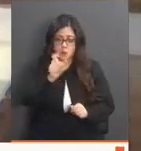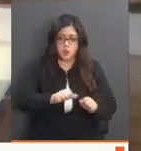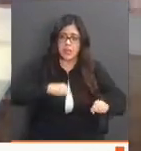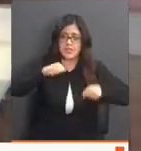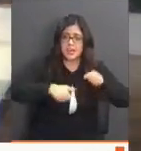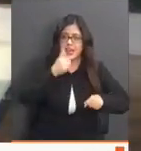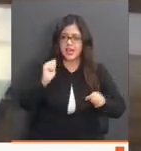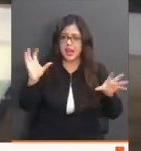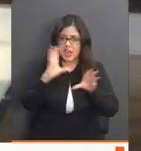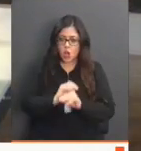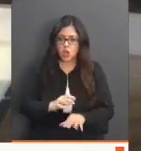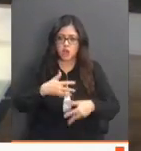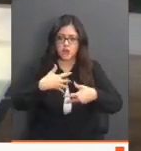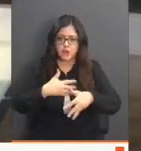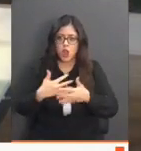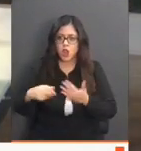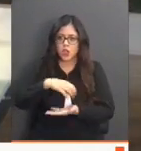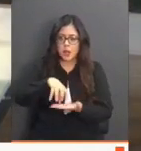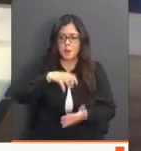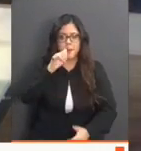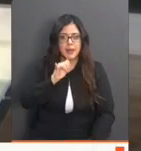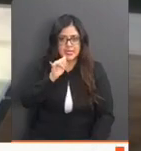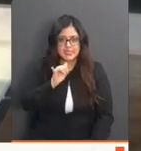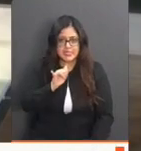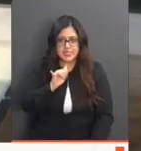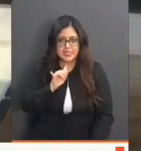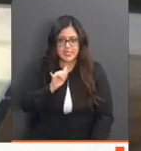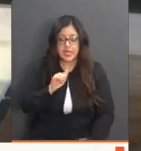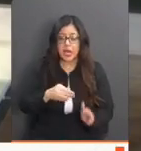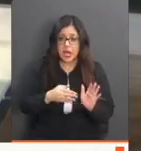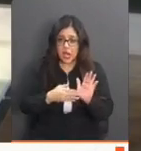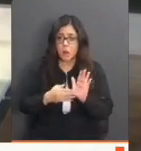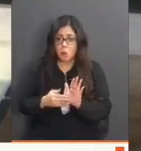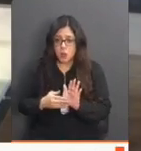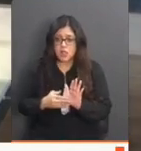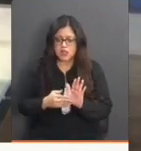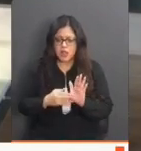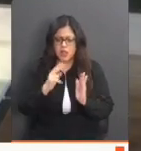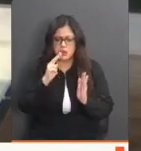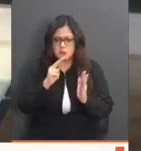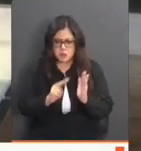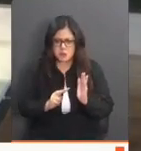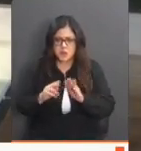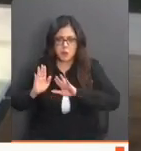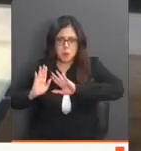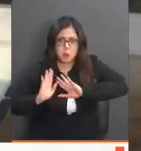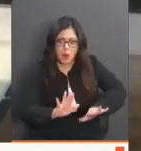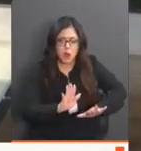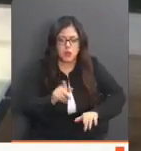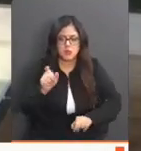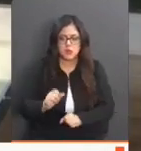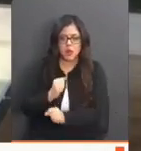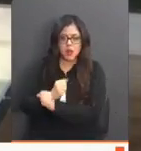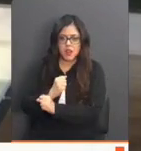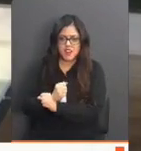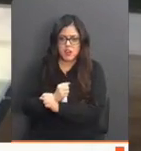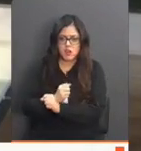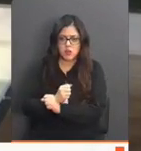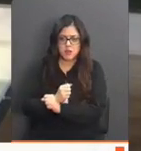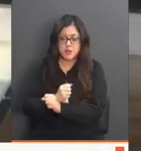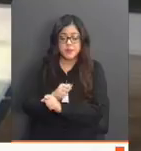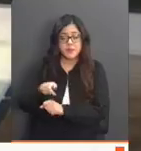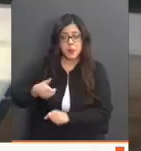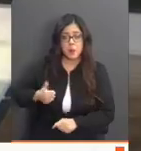en las manifestaciones en Plaza Baqueano. Videos muestran lo que algunos calificaron como un empujón de parte del uniformado al joven. La